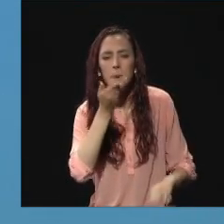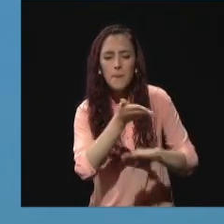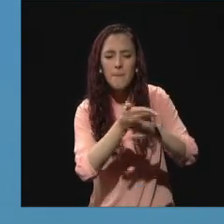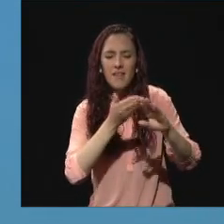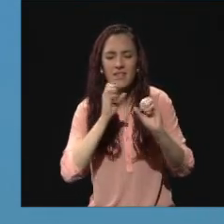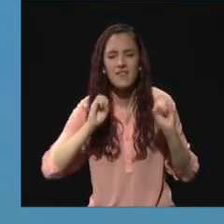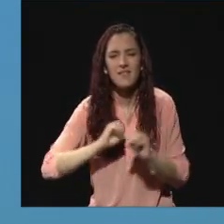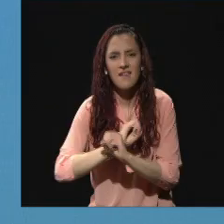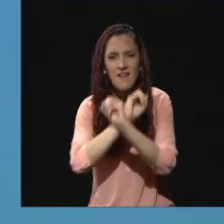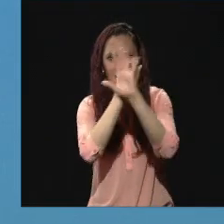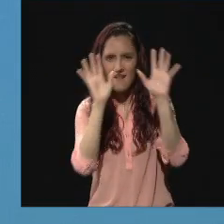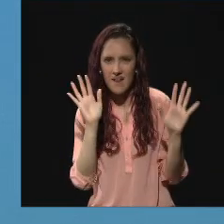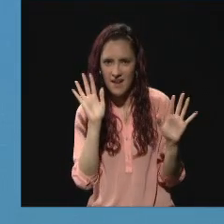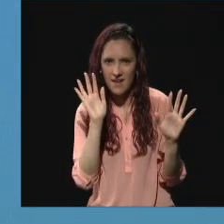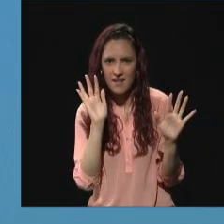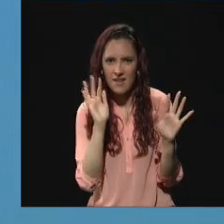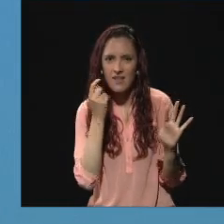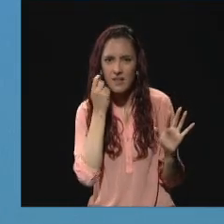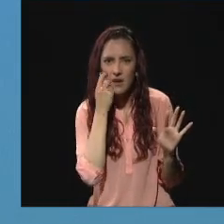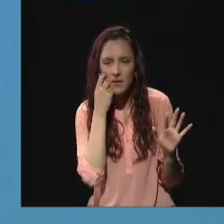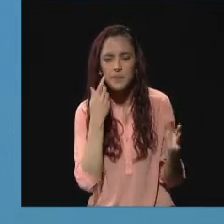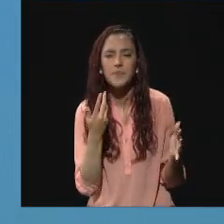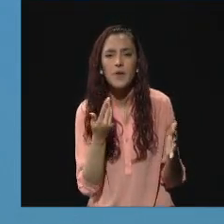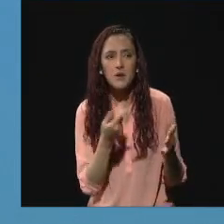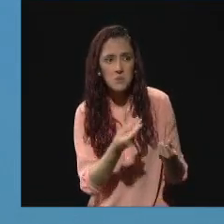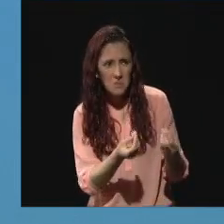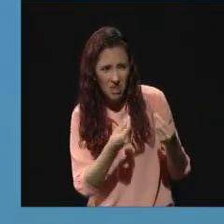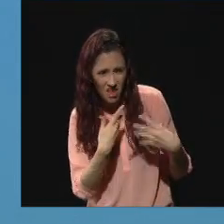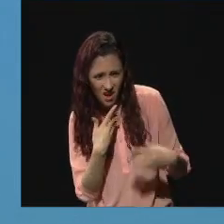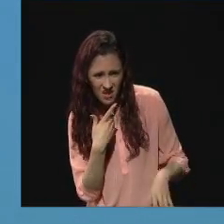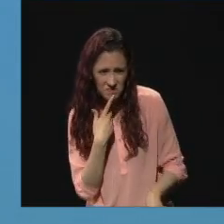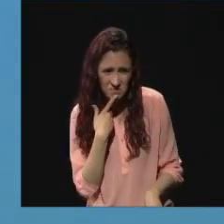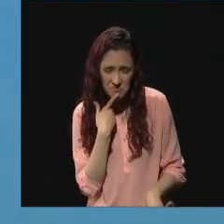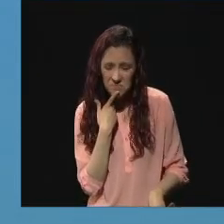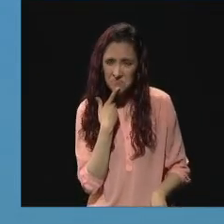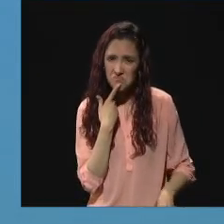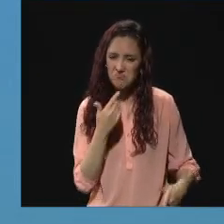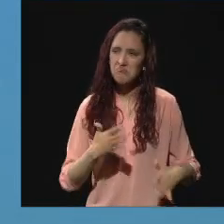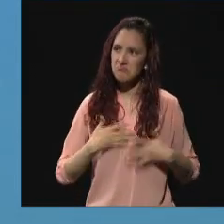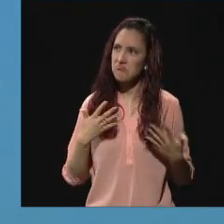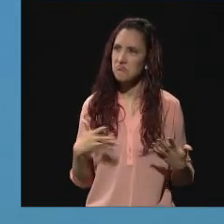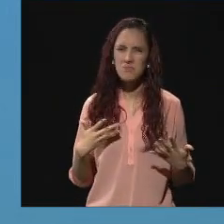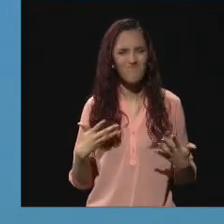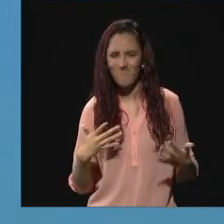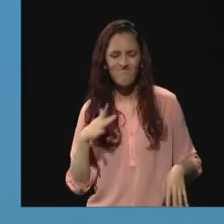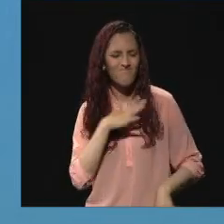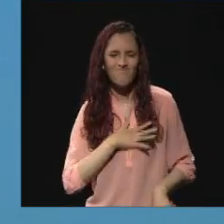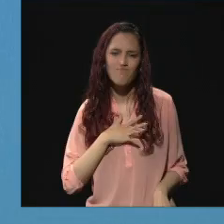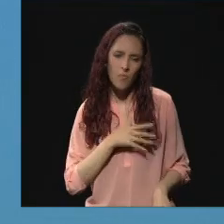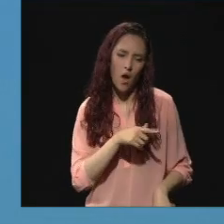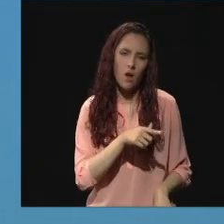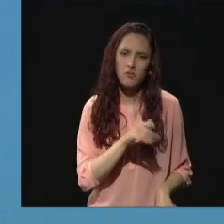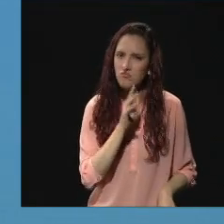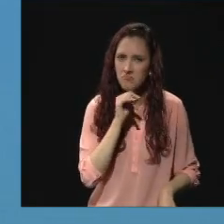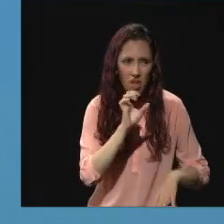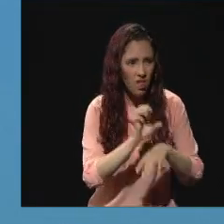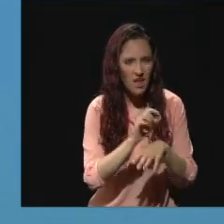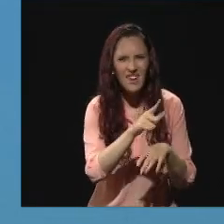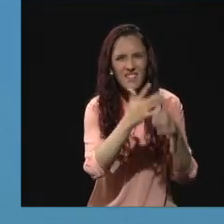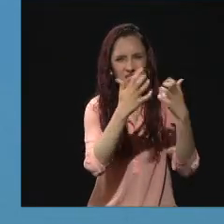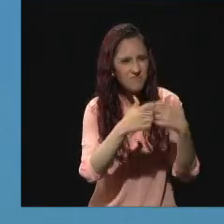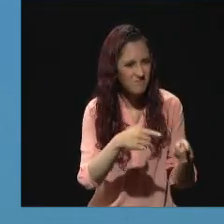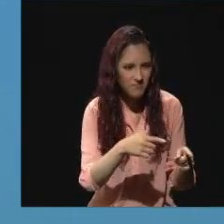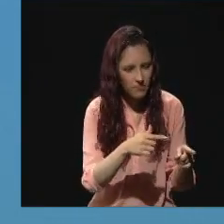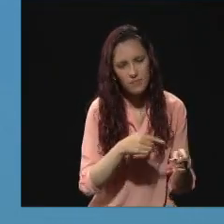si esa petición está satisfecha o no o si quieren que inicie este procedimiento que culmina en la superintendente comercio lo que pasa muchas veces es